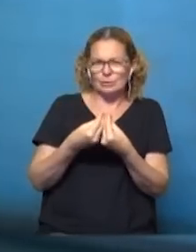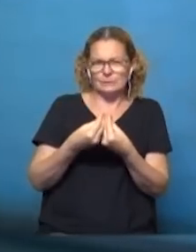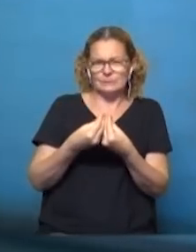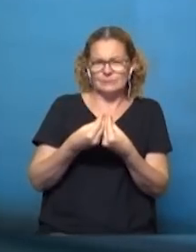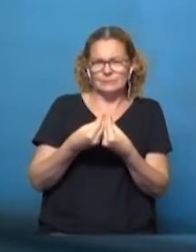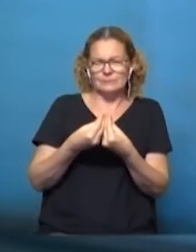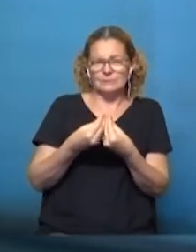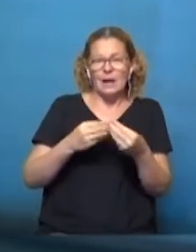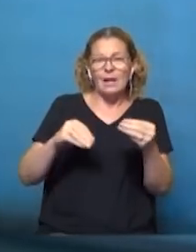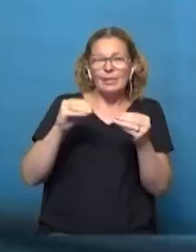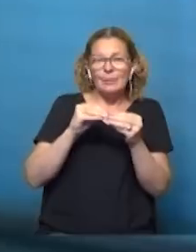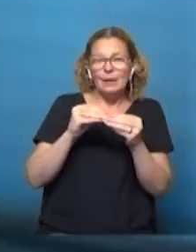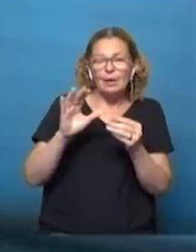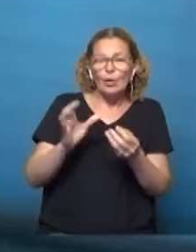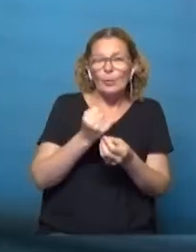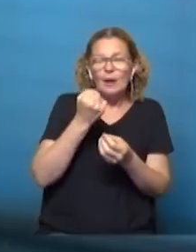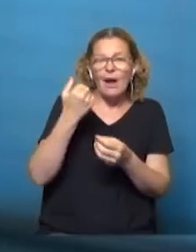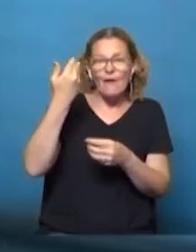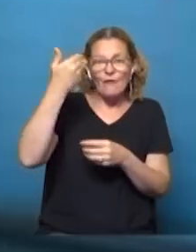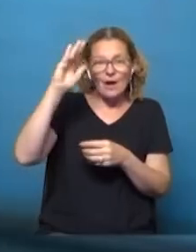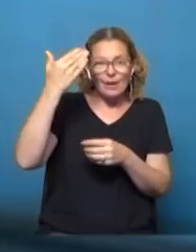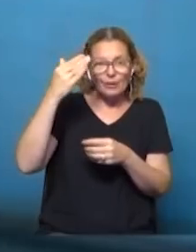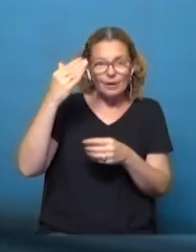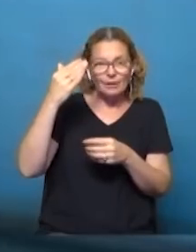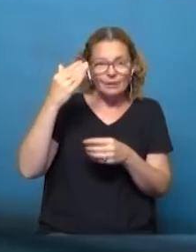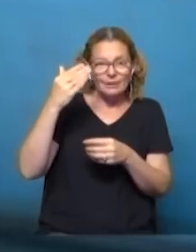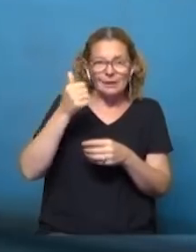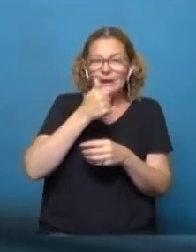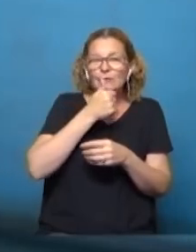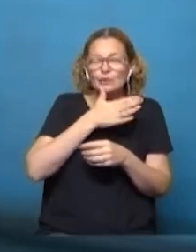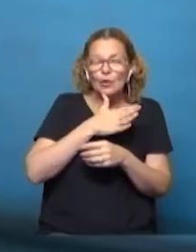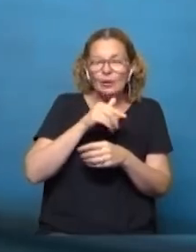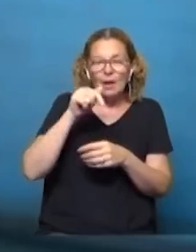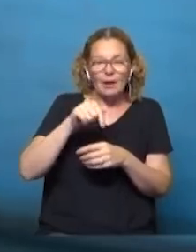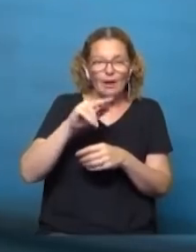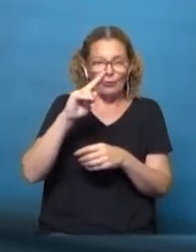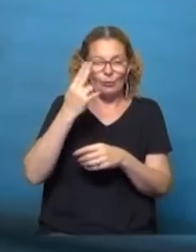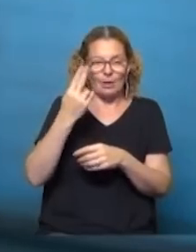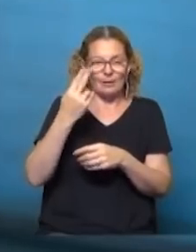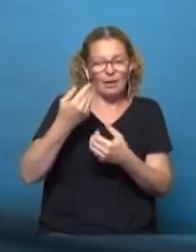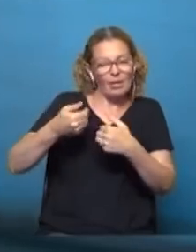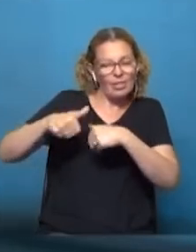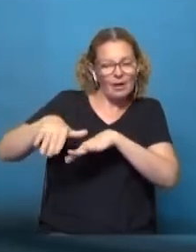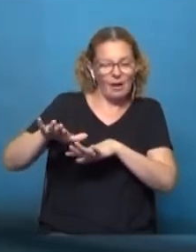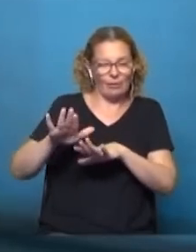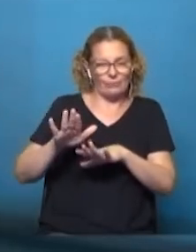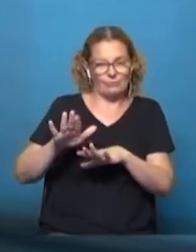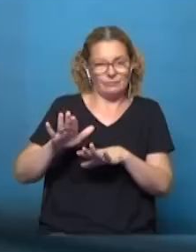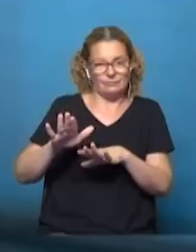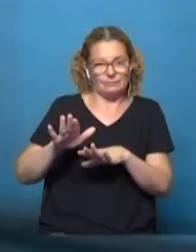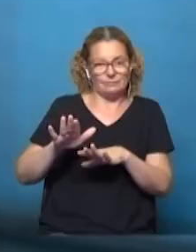y además hay que recuperar valores acumulados en la historia nacional que se han dejado por el camino